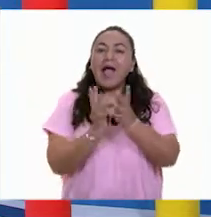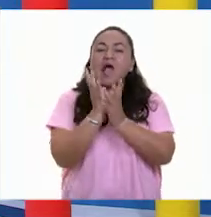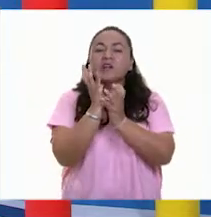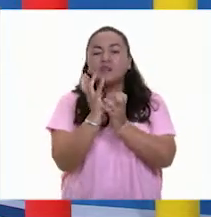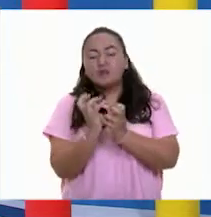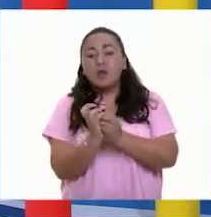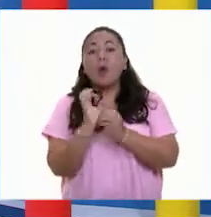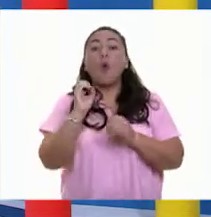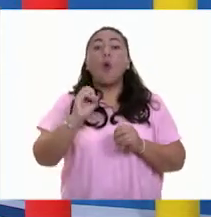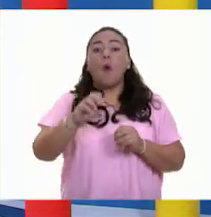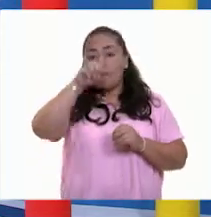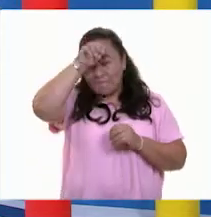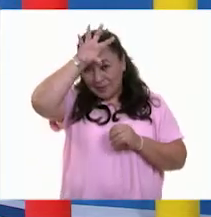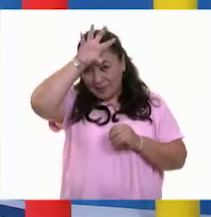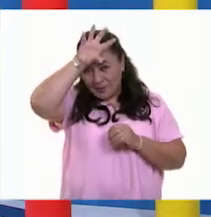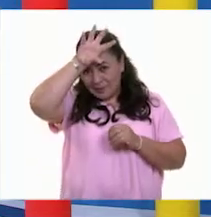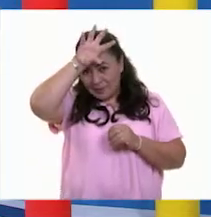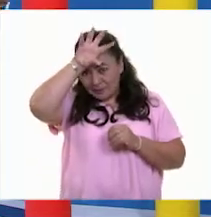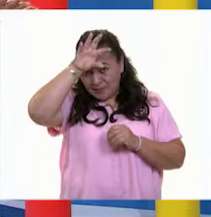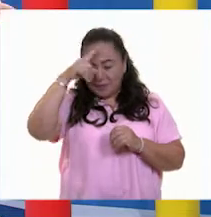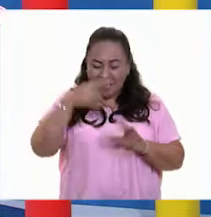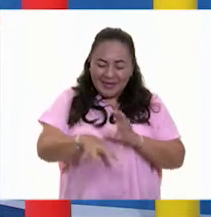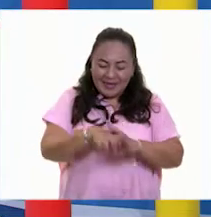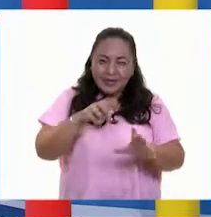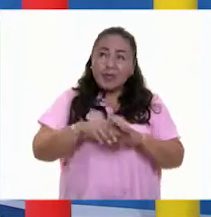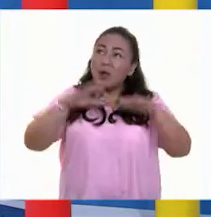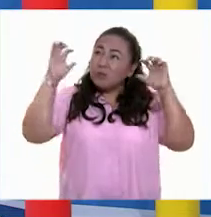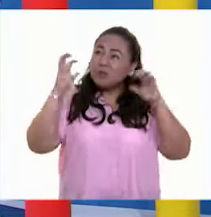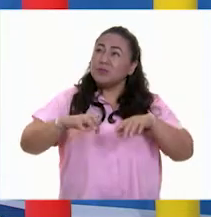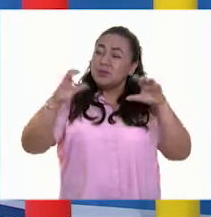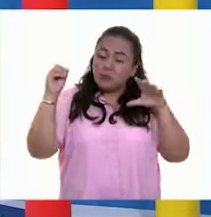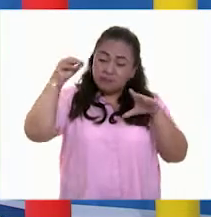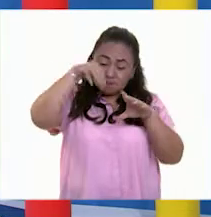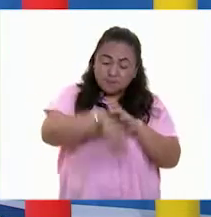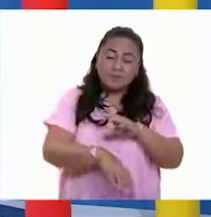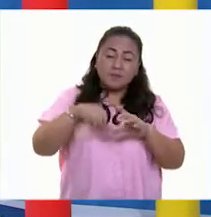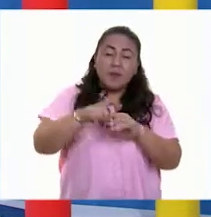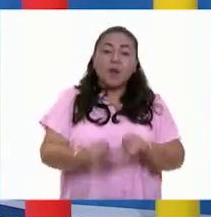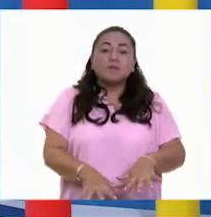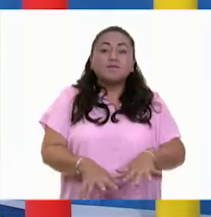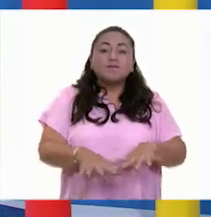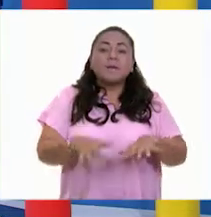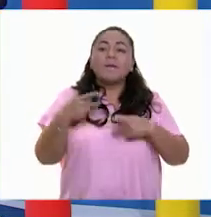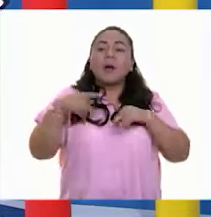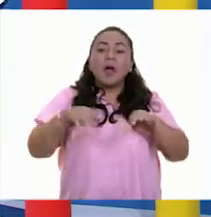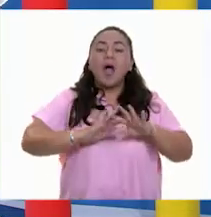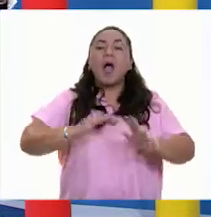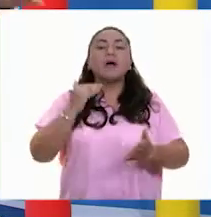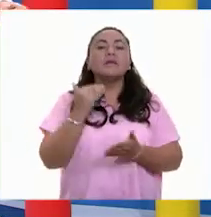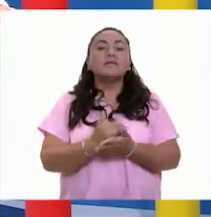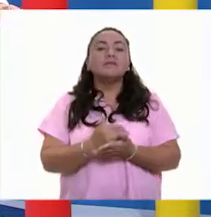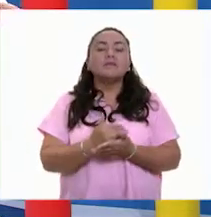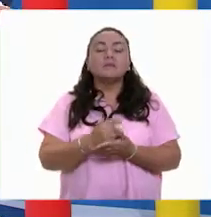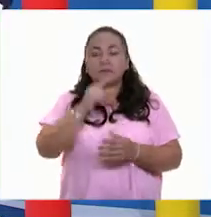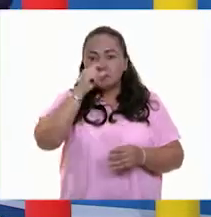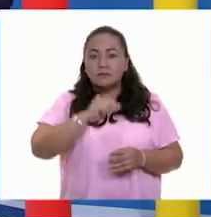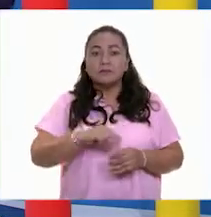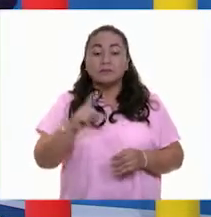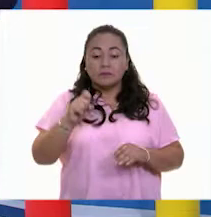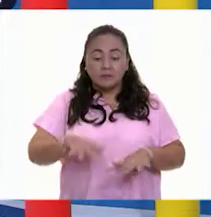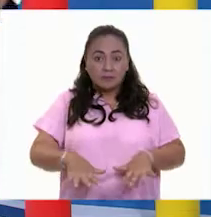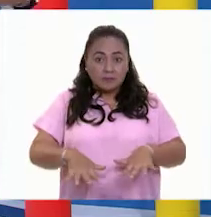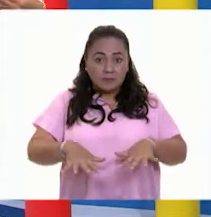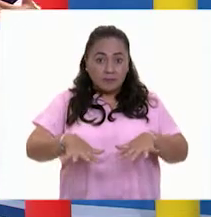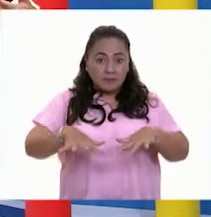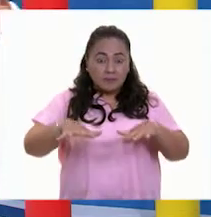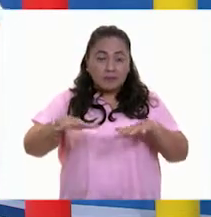pueden inundarse con consecuencias graves para la producción y para las personas que ahí laboran. Cuando las inundaciones ocurren